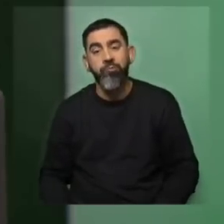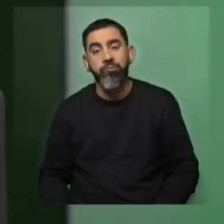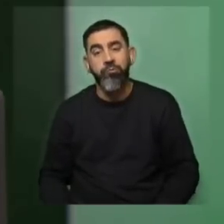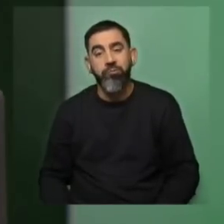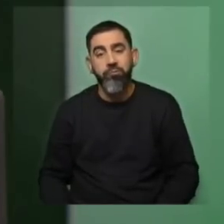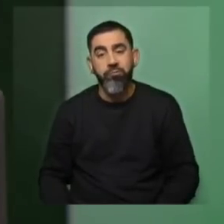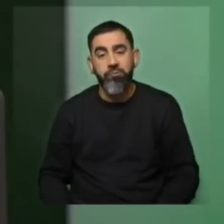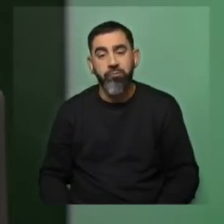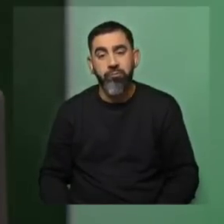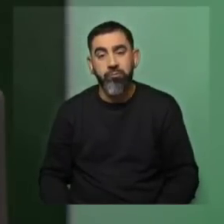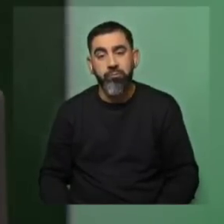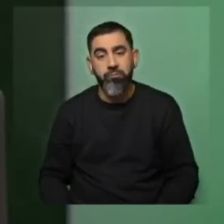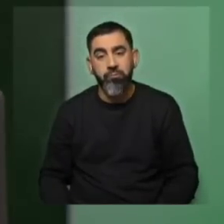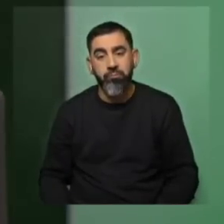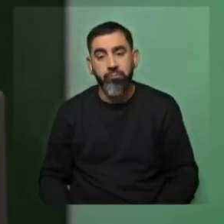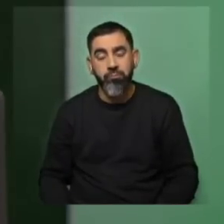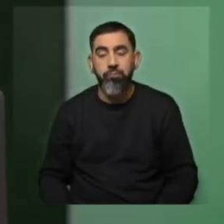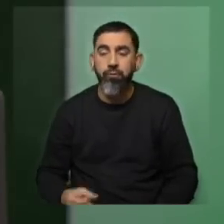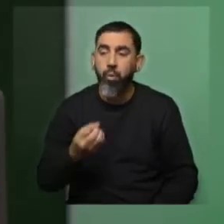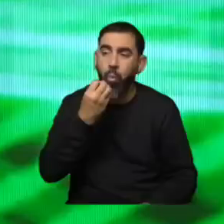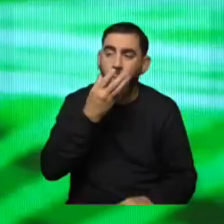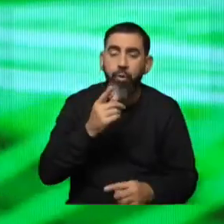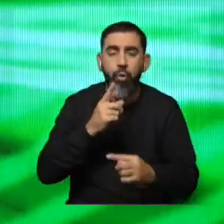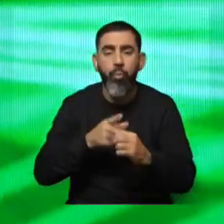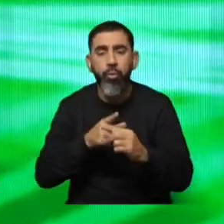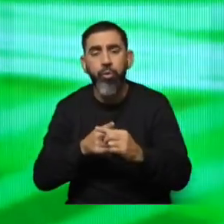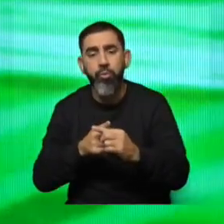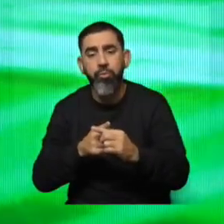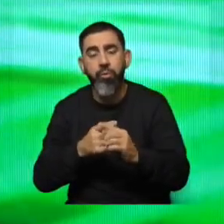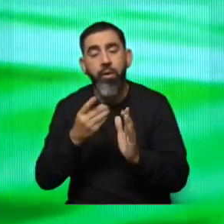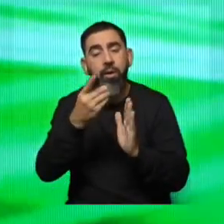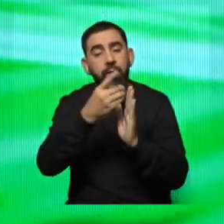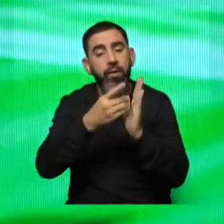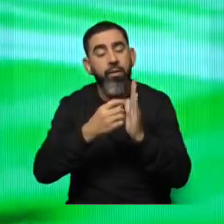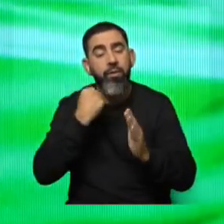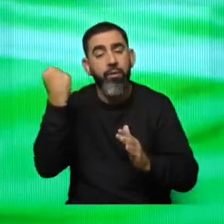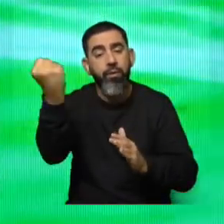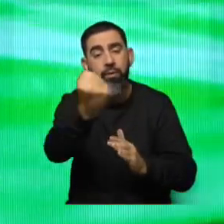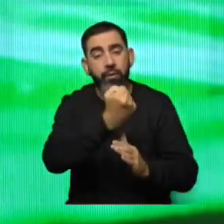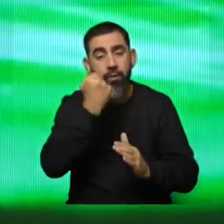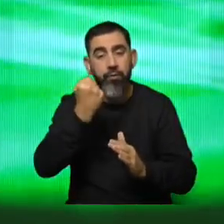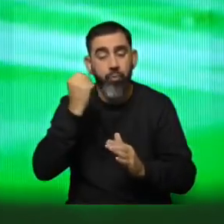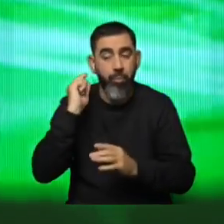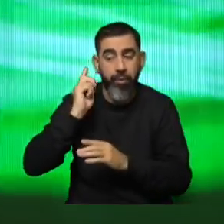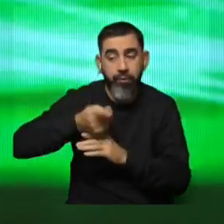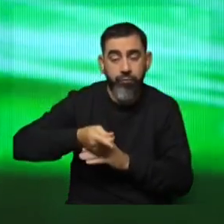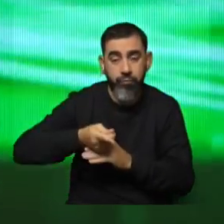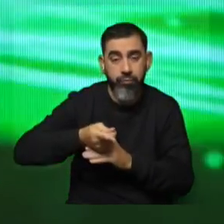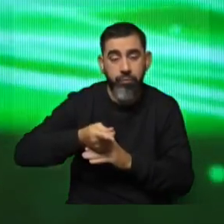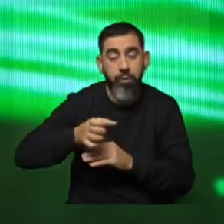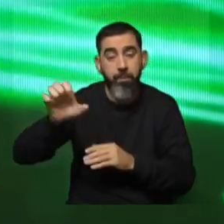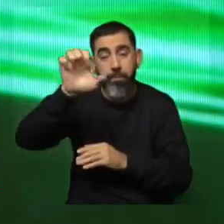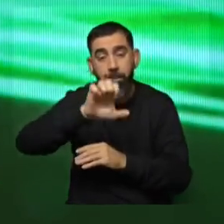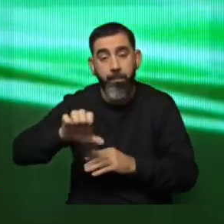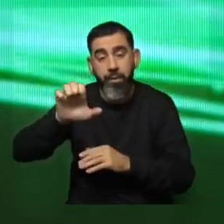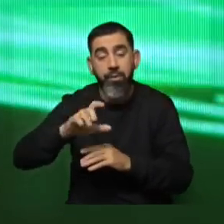hablando esto lo ven con buenos ojos los datos se hacen imprescindibles hoy en día para tomar tomar decisiones tanto para las